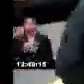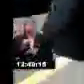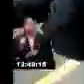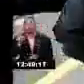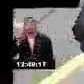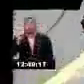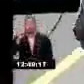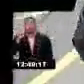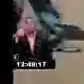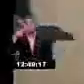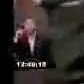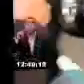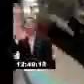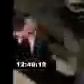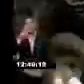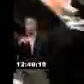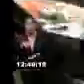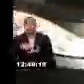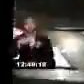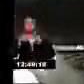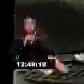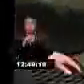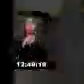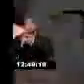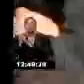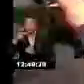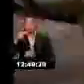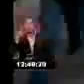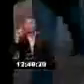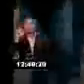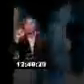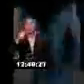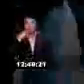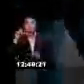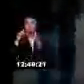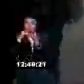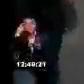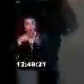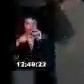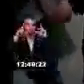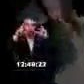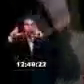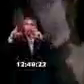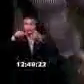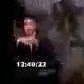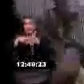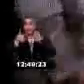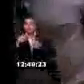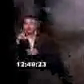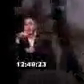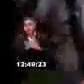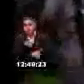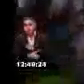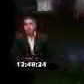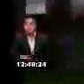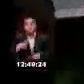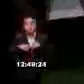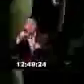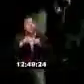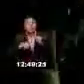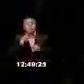carrera quien dijo que la agencia de publicidad creativa lo contactó para unas fotografías de candidatos de alianza país pero